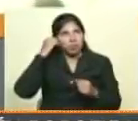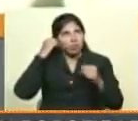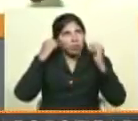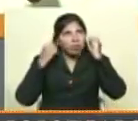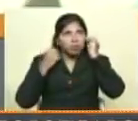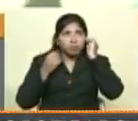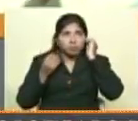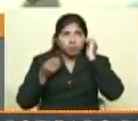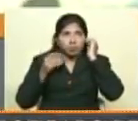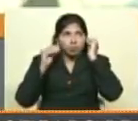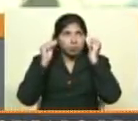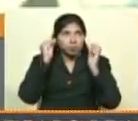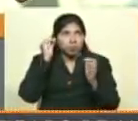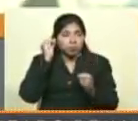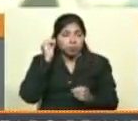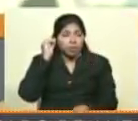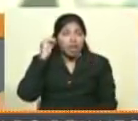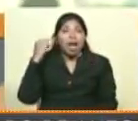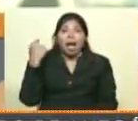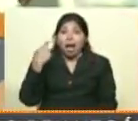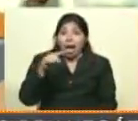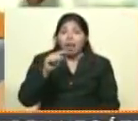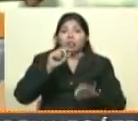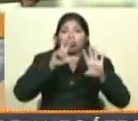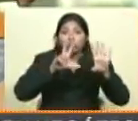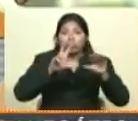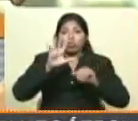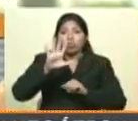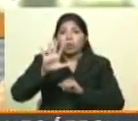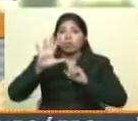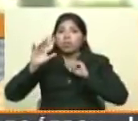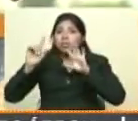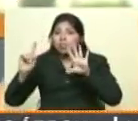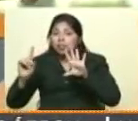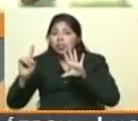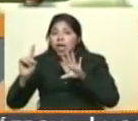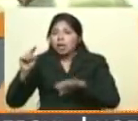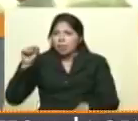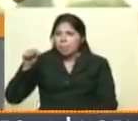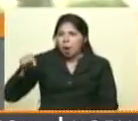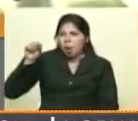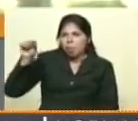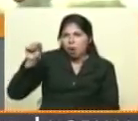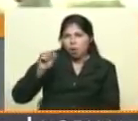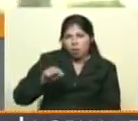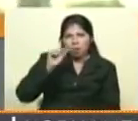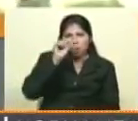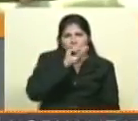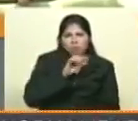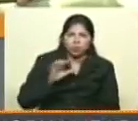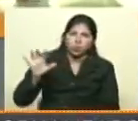Tenemos 856 puntos de carnetización a nivel nacional.